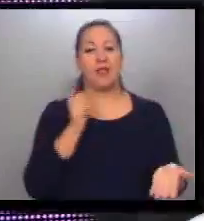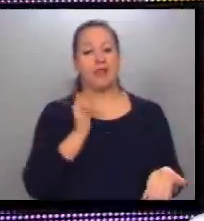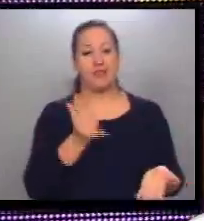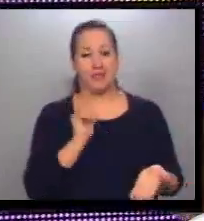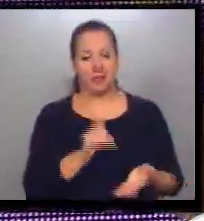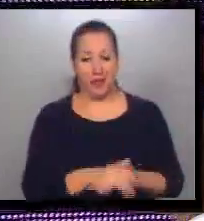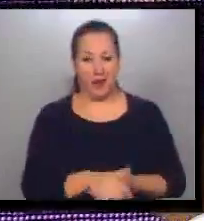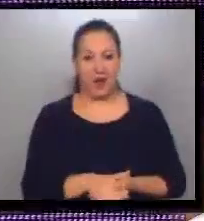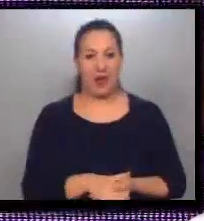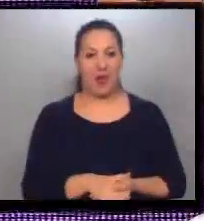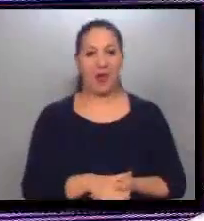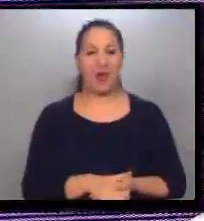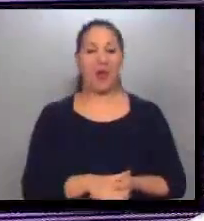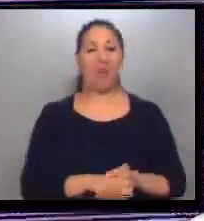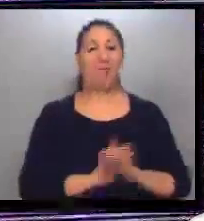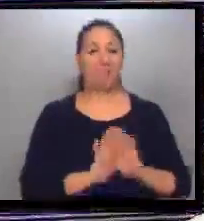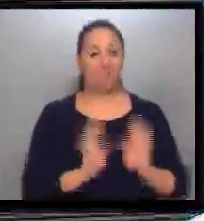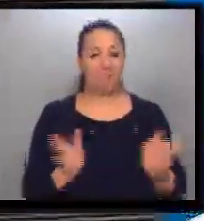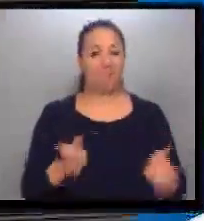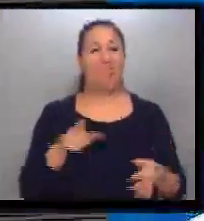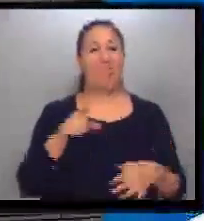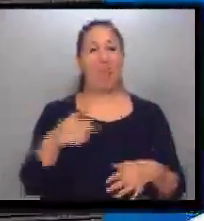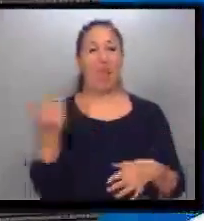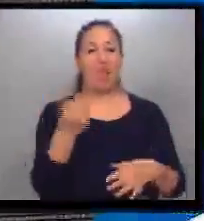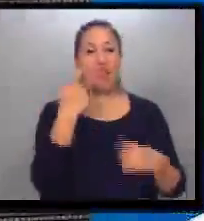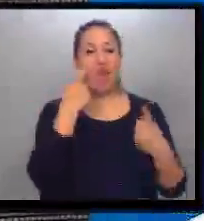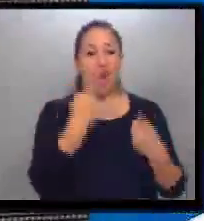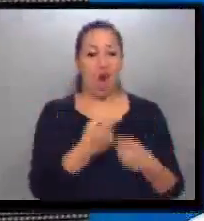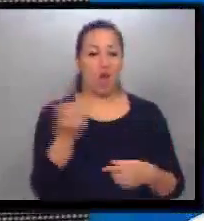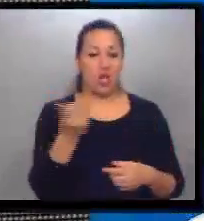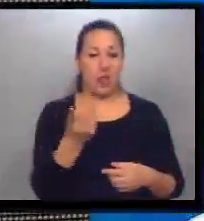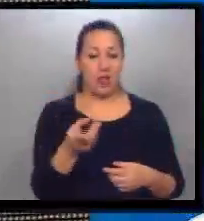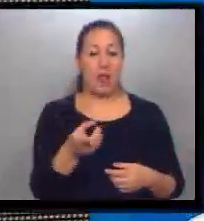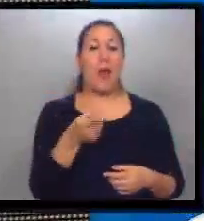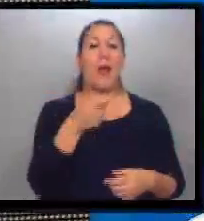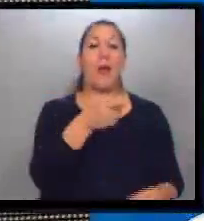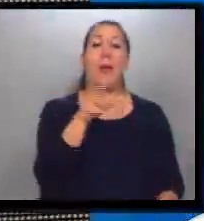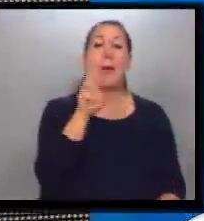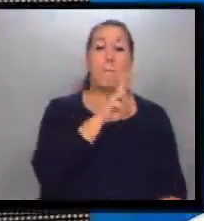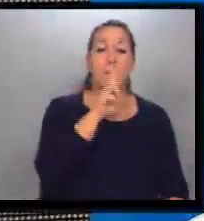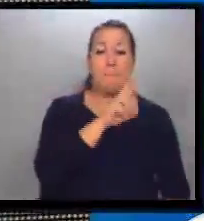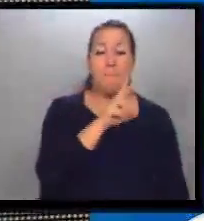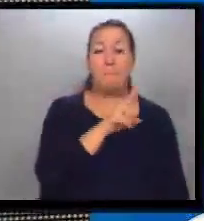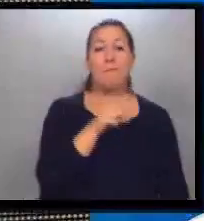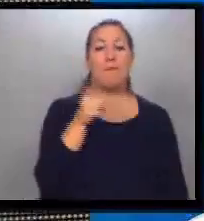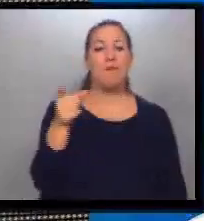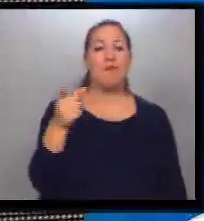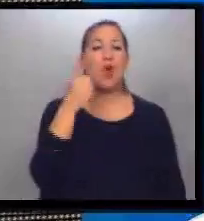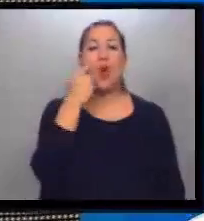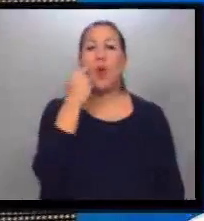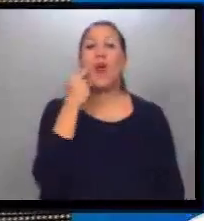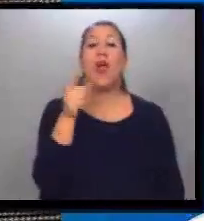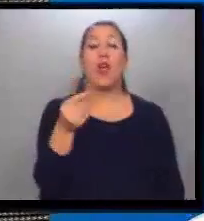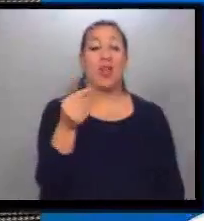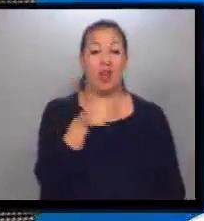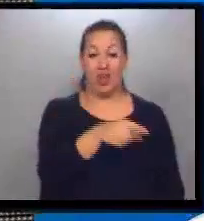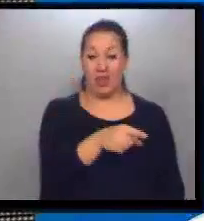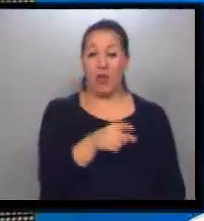a la convención del partido. Claro. ¿Okay? Ahí se conocieron ella y él. Para ella, él es su primer novio.